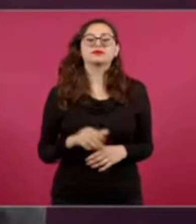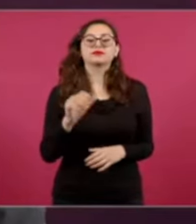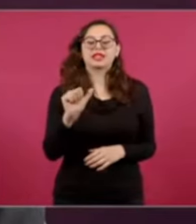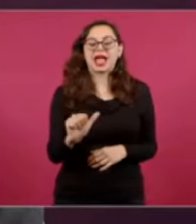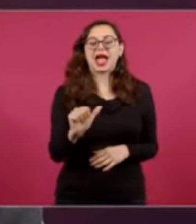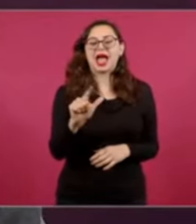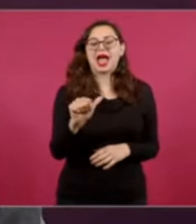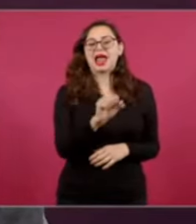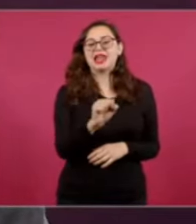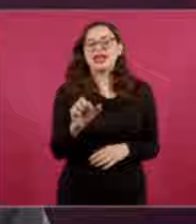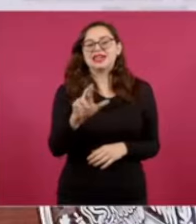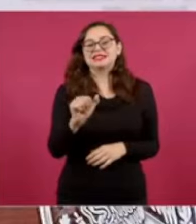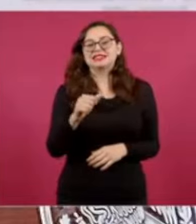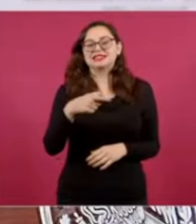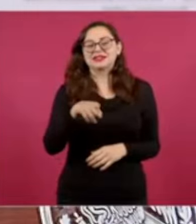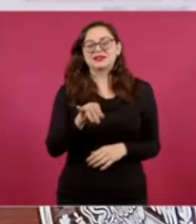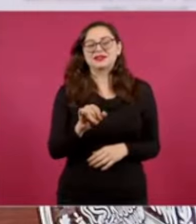Alarraqui.